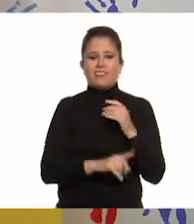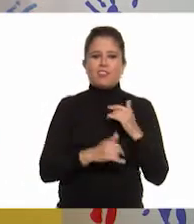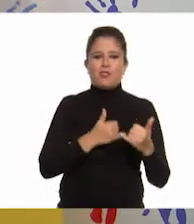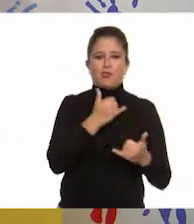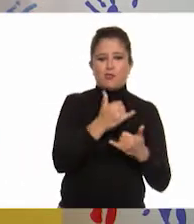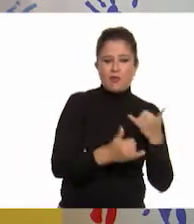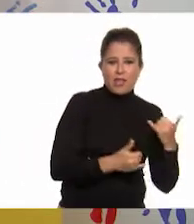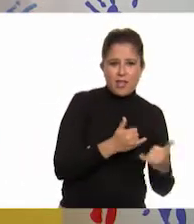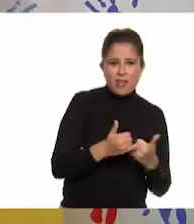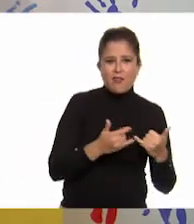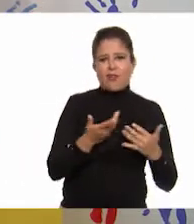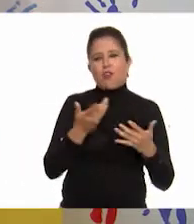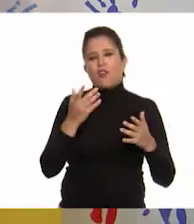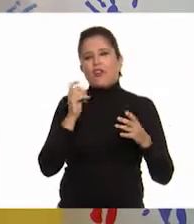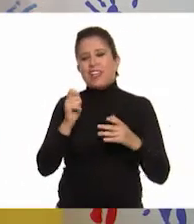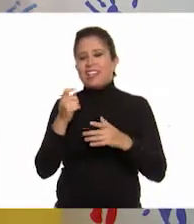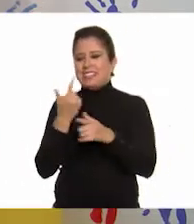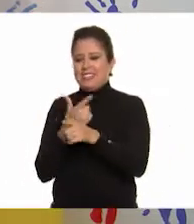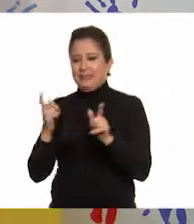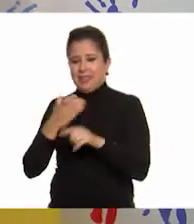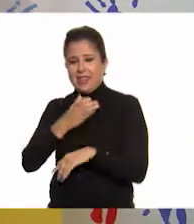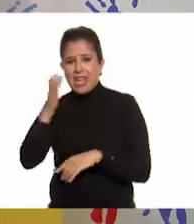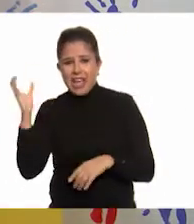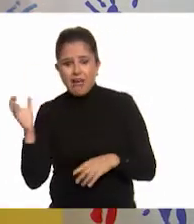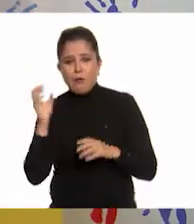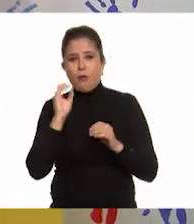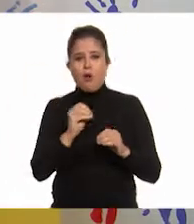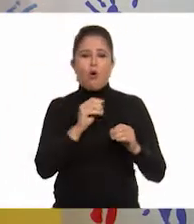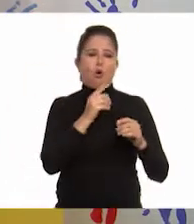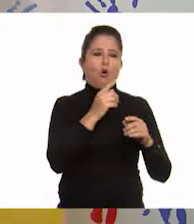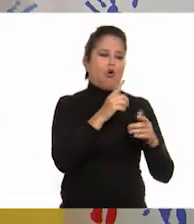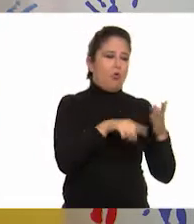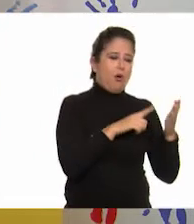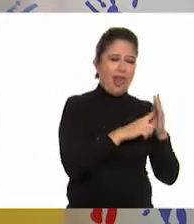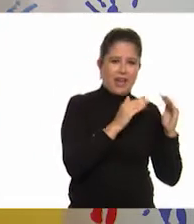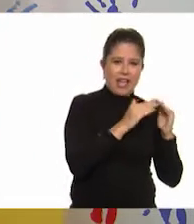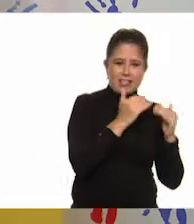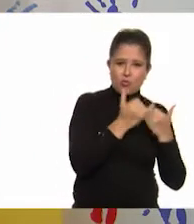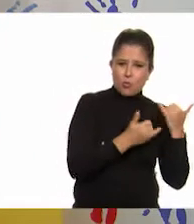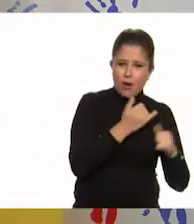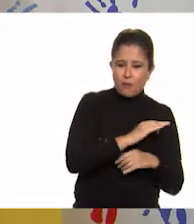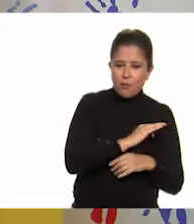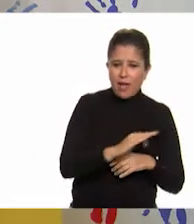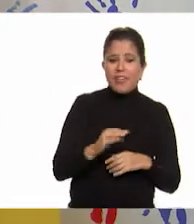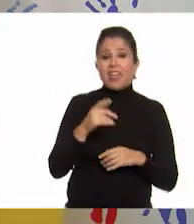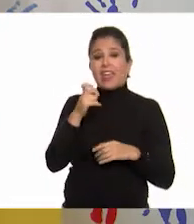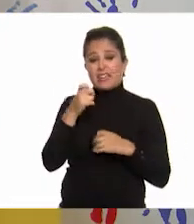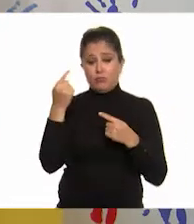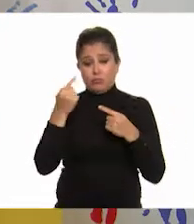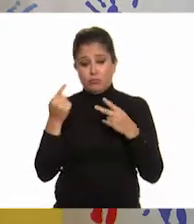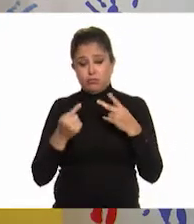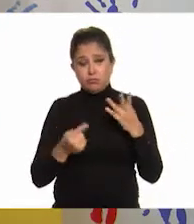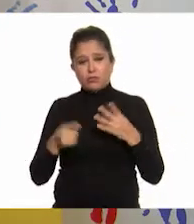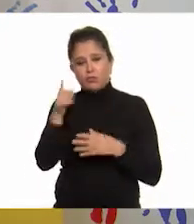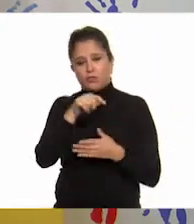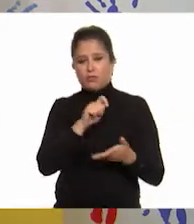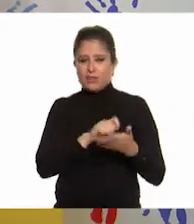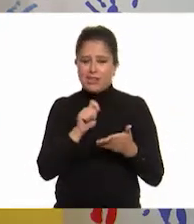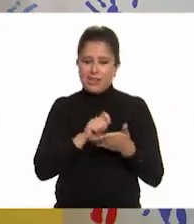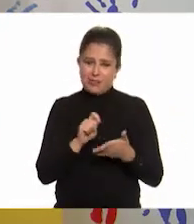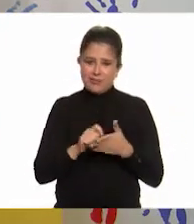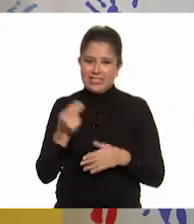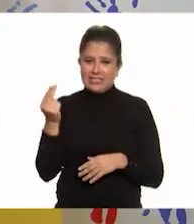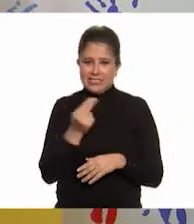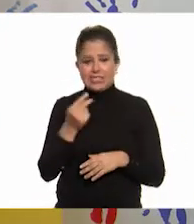juego que se hace al aire libre o en un lugar cerrado, todo eso, las instrucciones e indicaciones, las tenemos que anotar, que